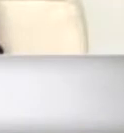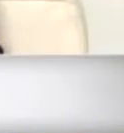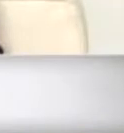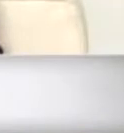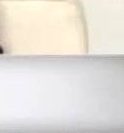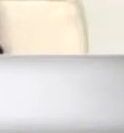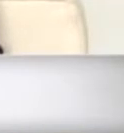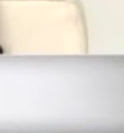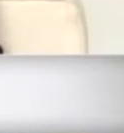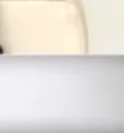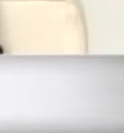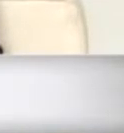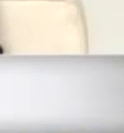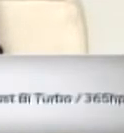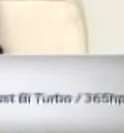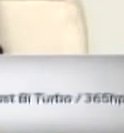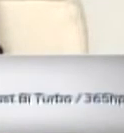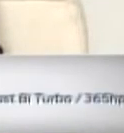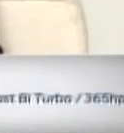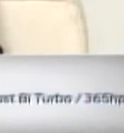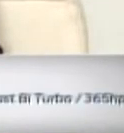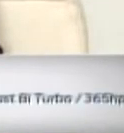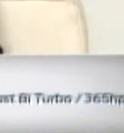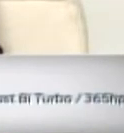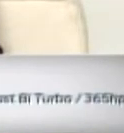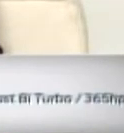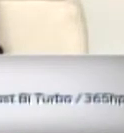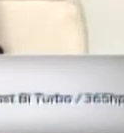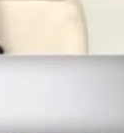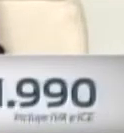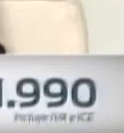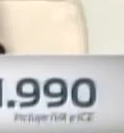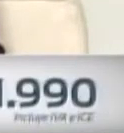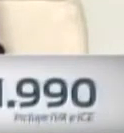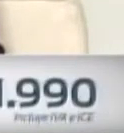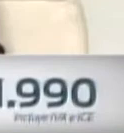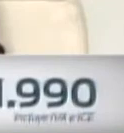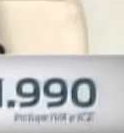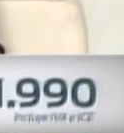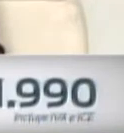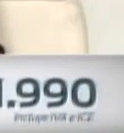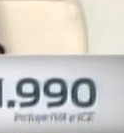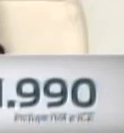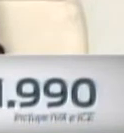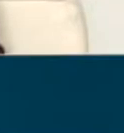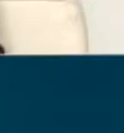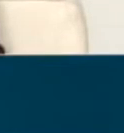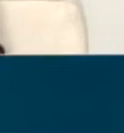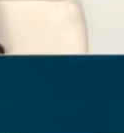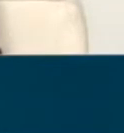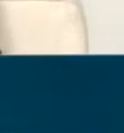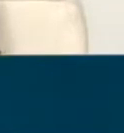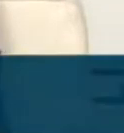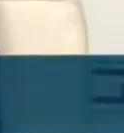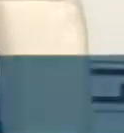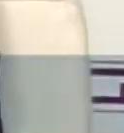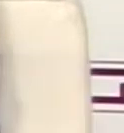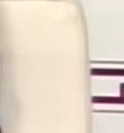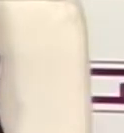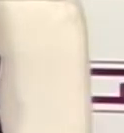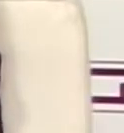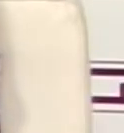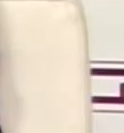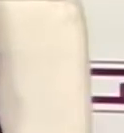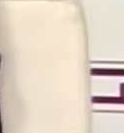conjunto, empezamos a buscar qué marca de Confiteca podía acompañar a este gran socio, y fue Agogo, que lo que persigue es una vida redonda. ¿Qué es una vida